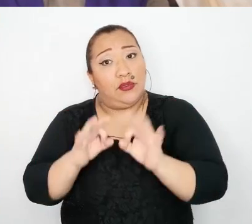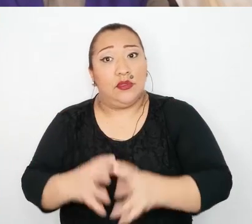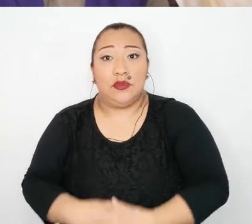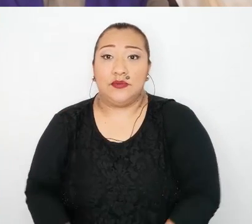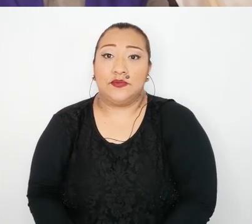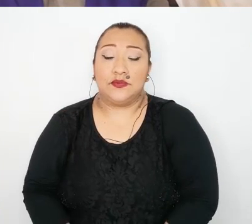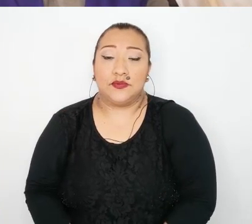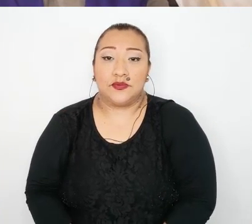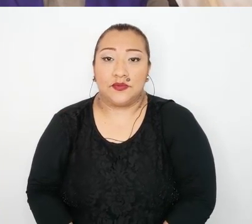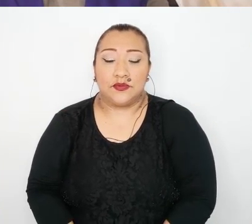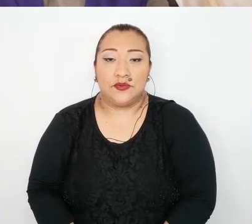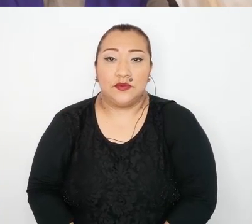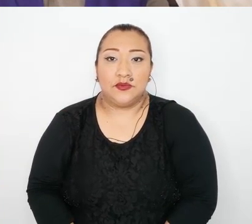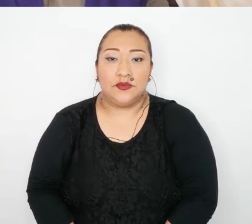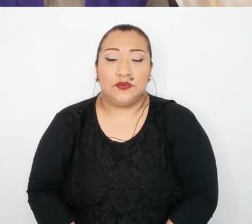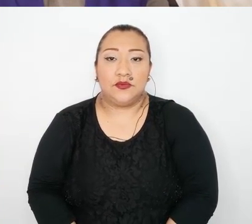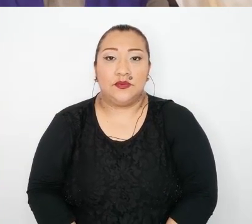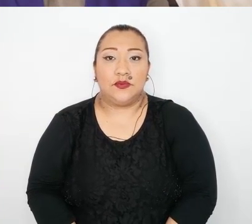alta importancia.